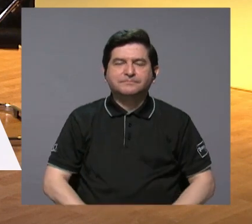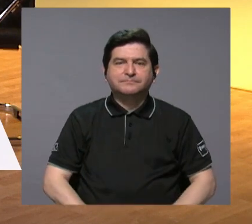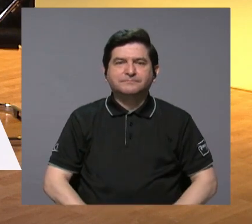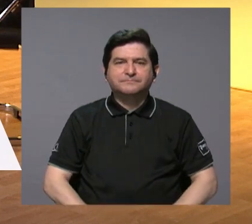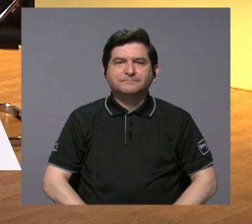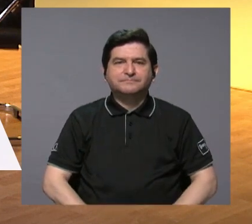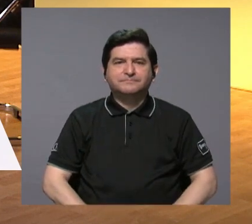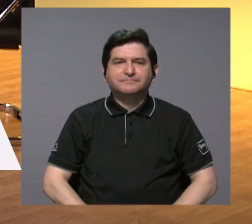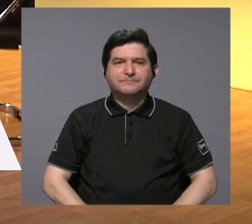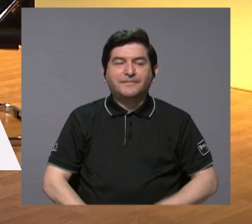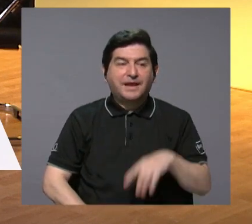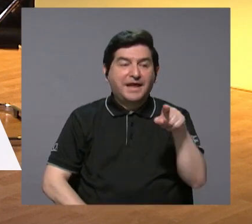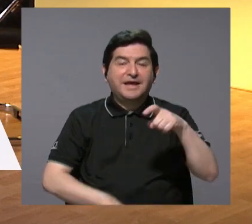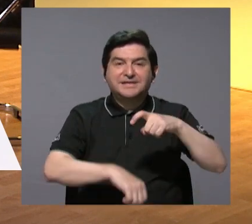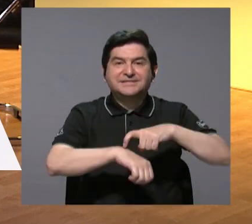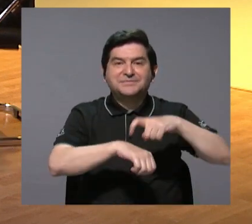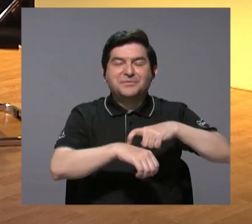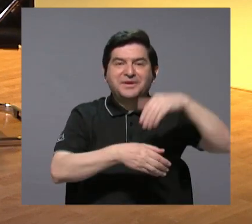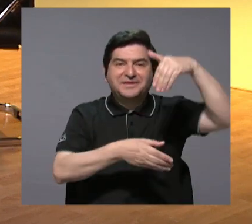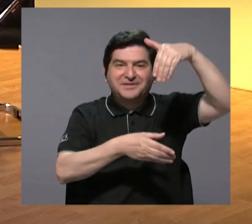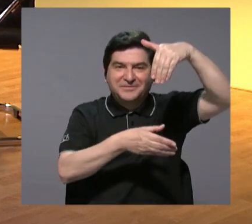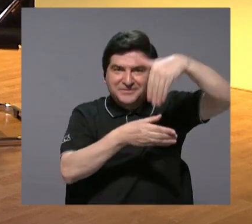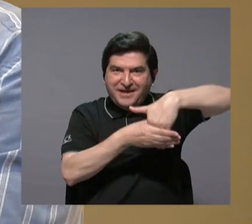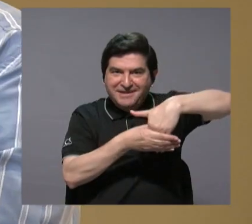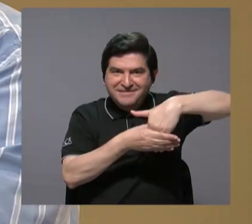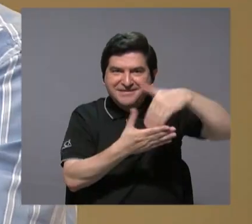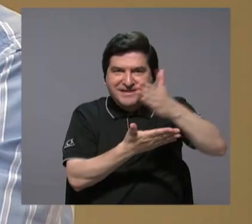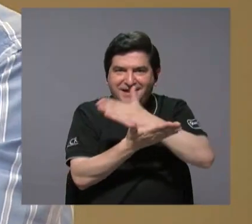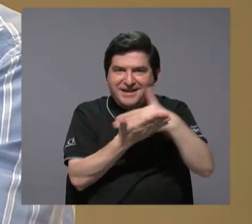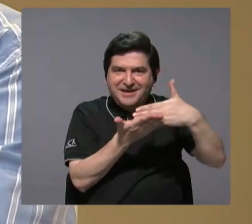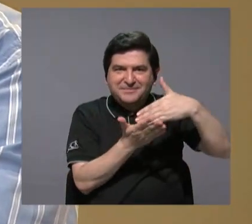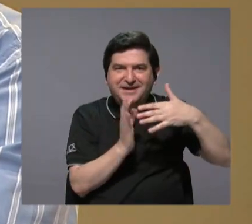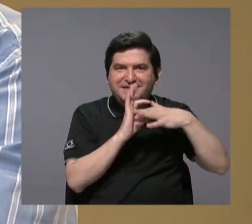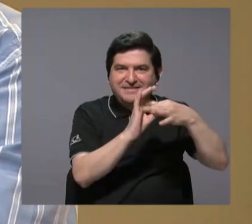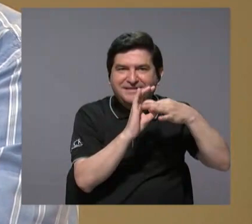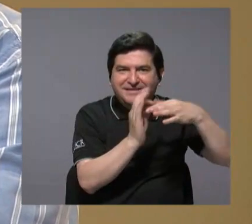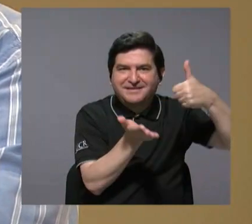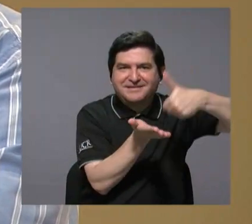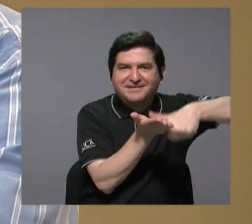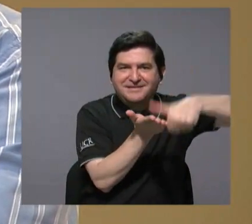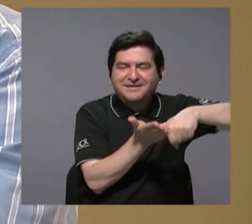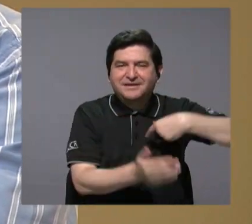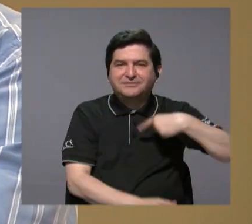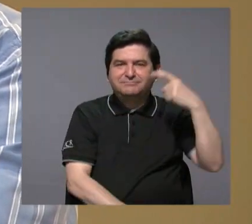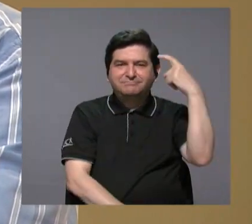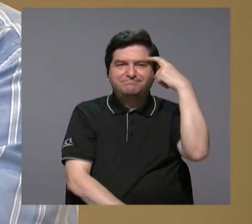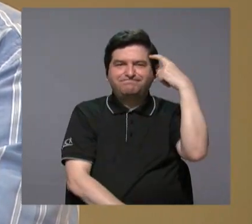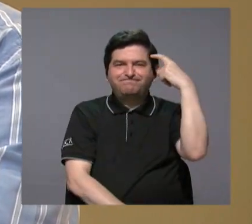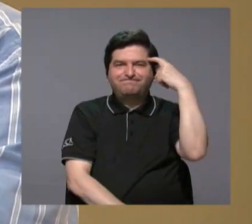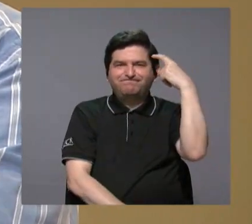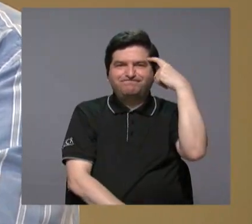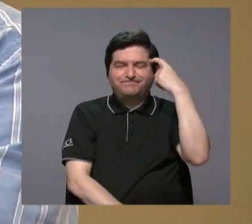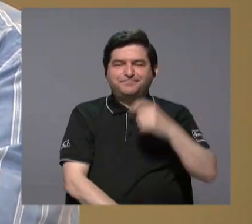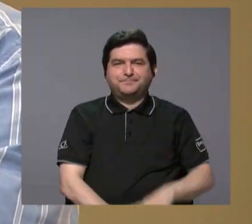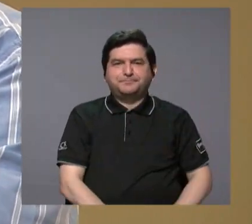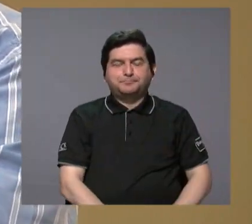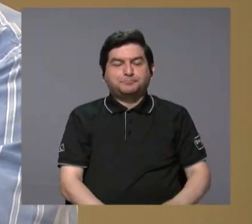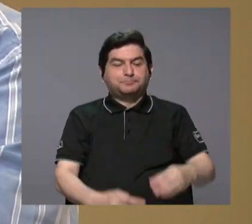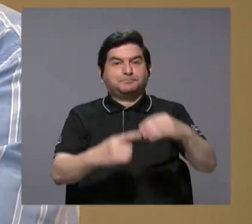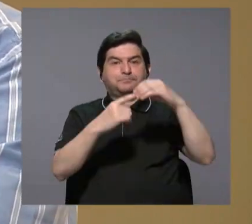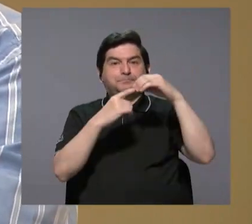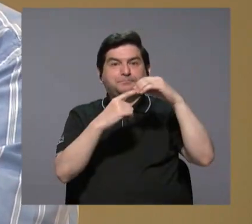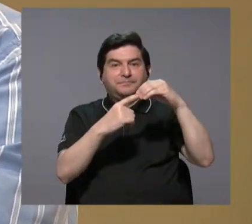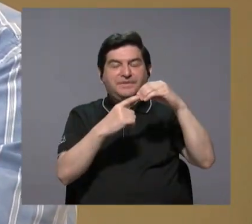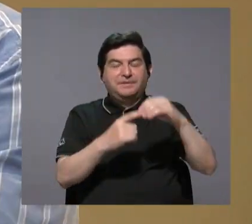Y ahí es donde entro con la parte electoral. Yo considero que la primera y